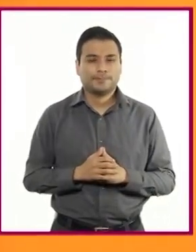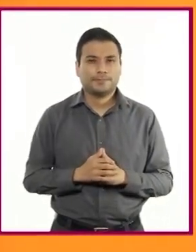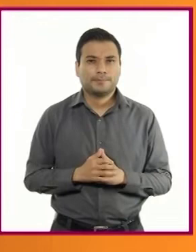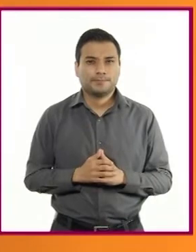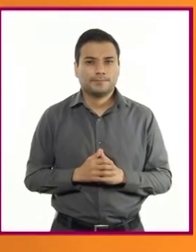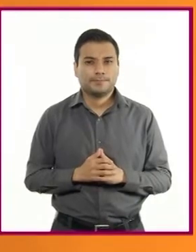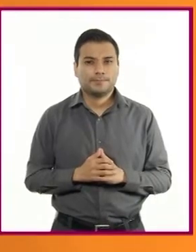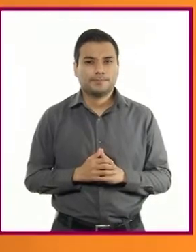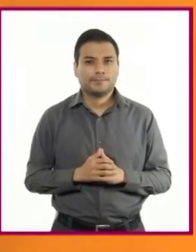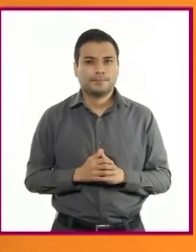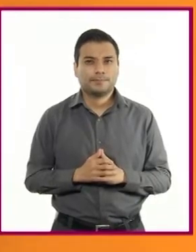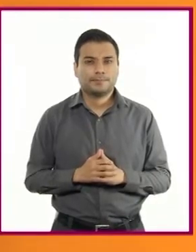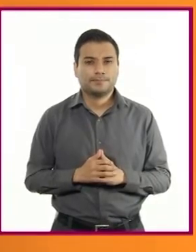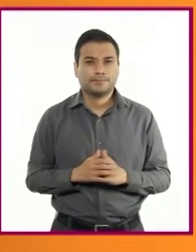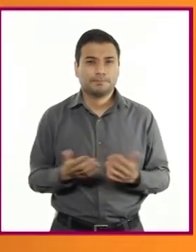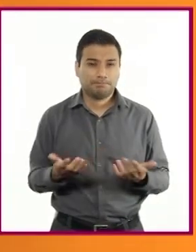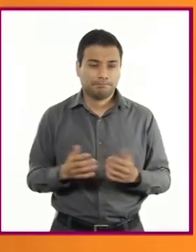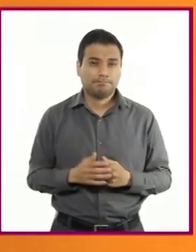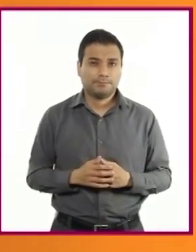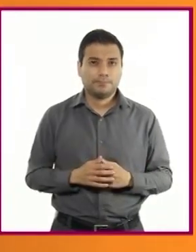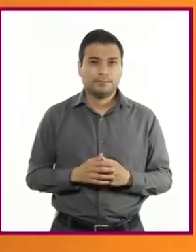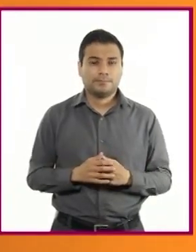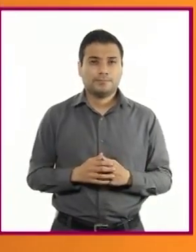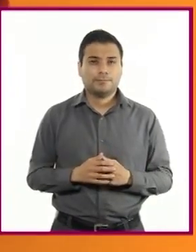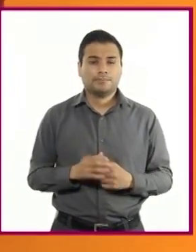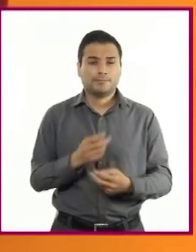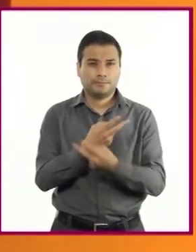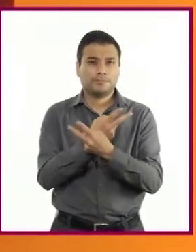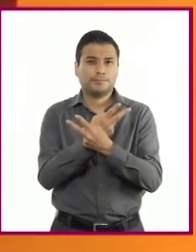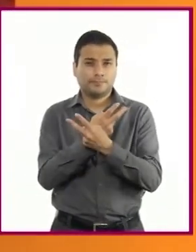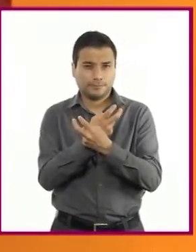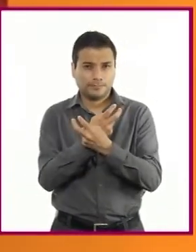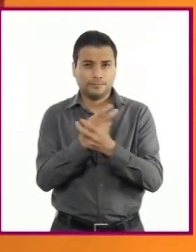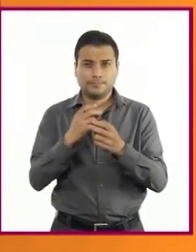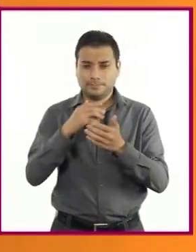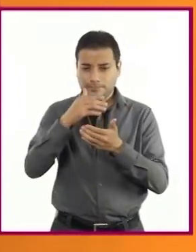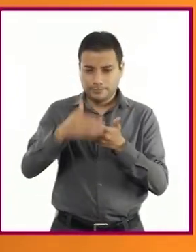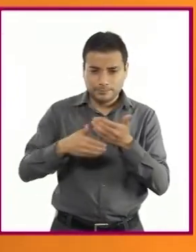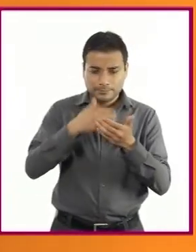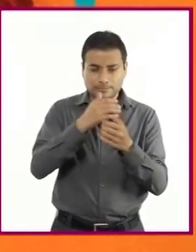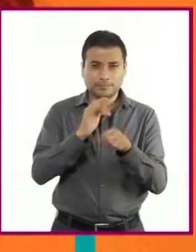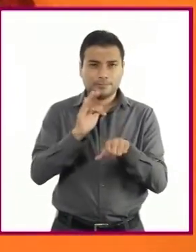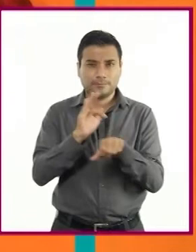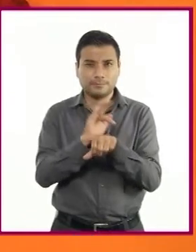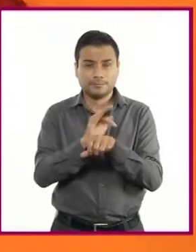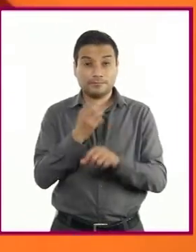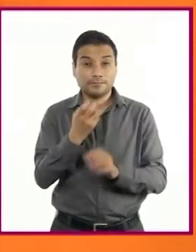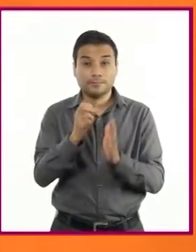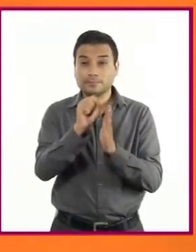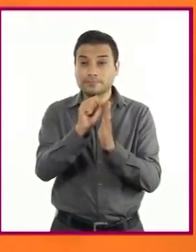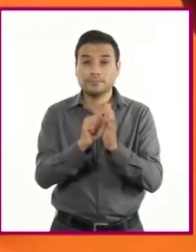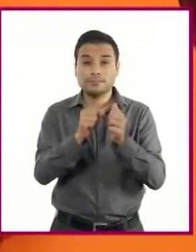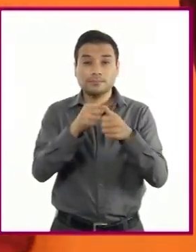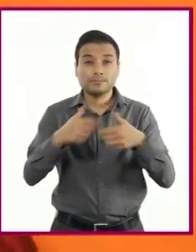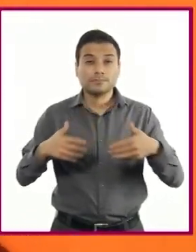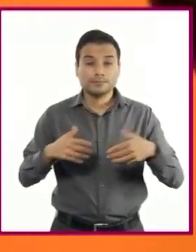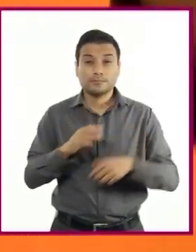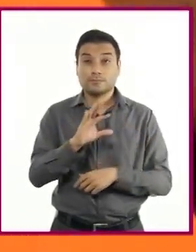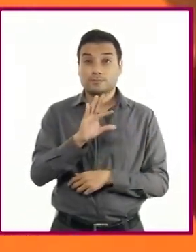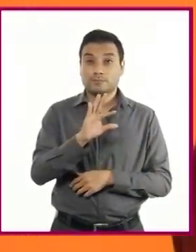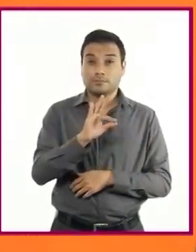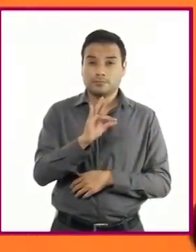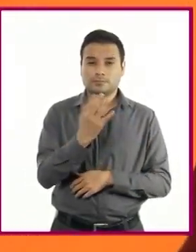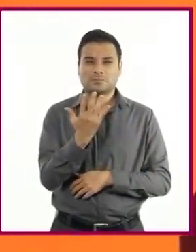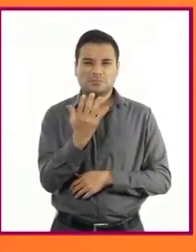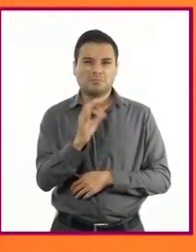suficiente sobre el esqueleto para movernos. Este sistema forma parte del 40 a 50%